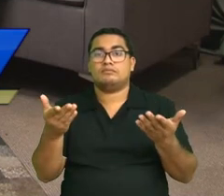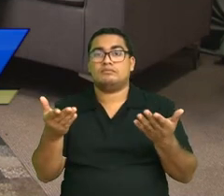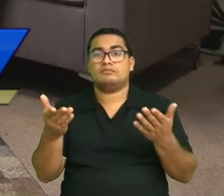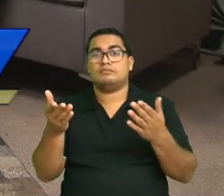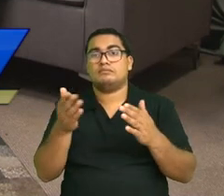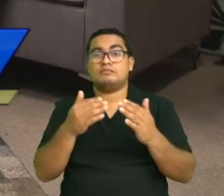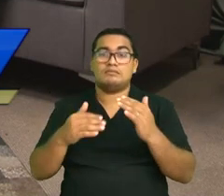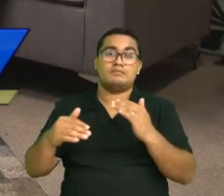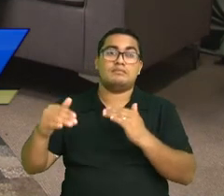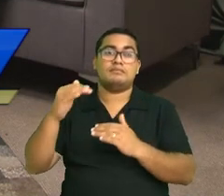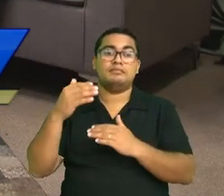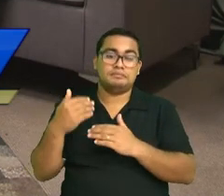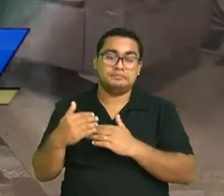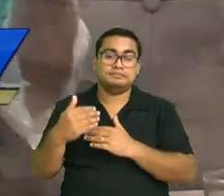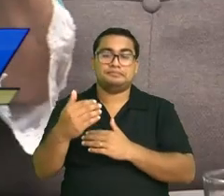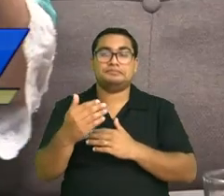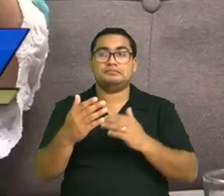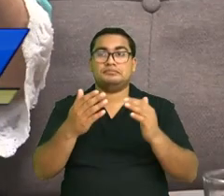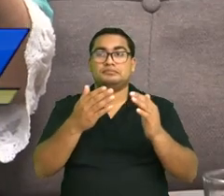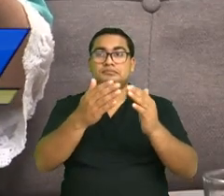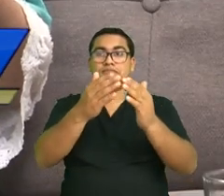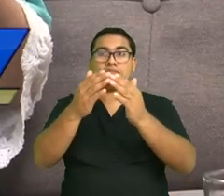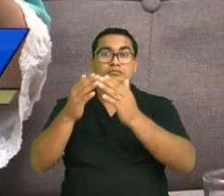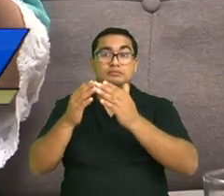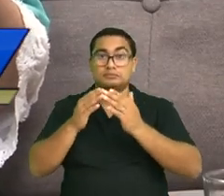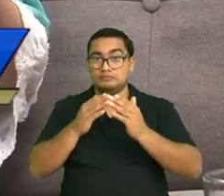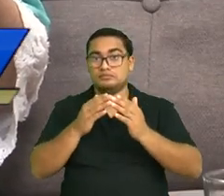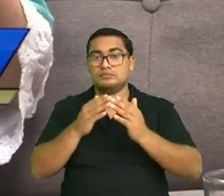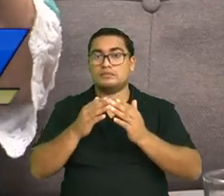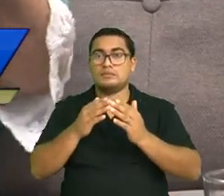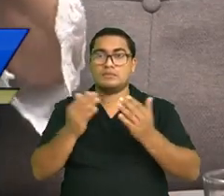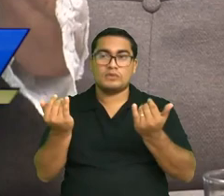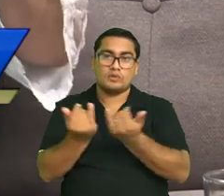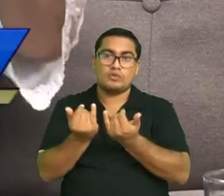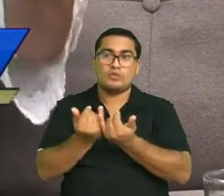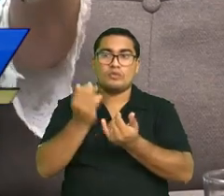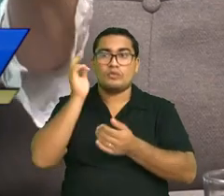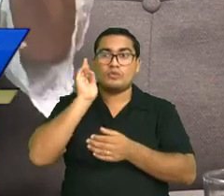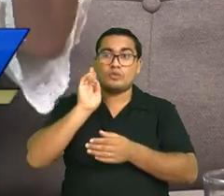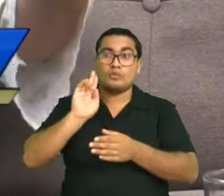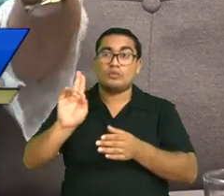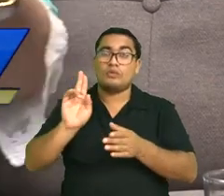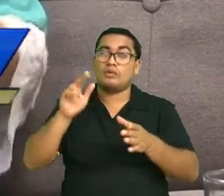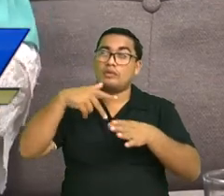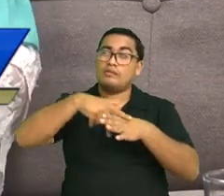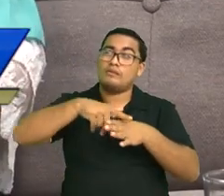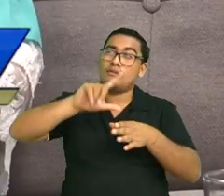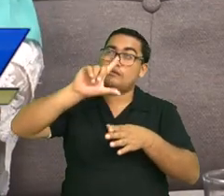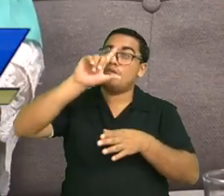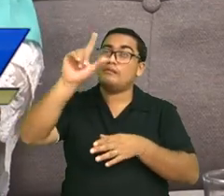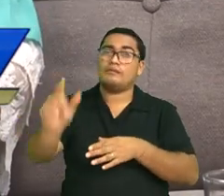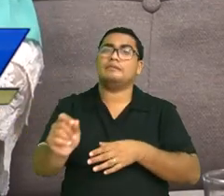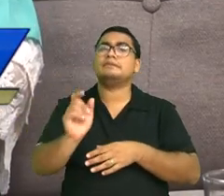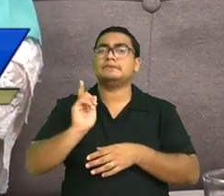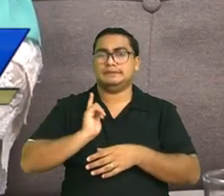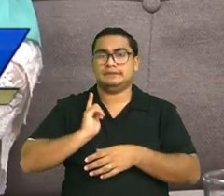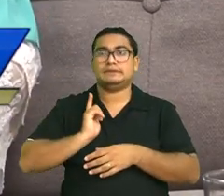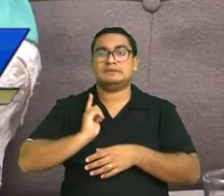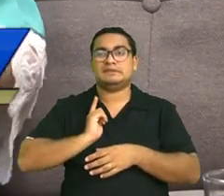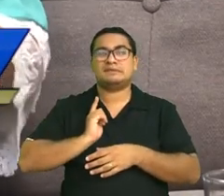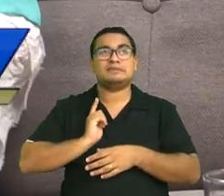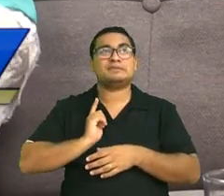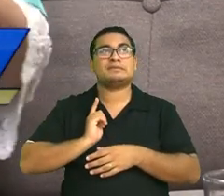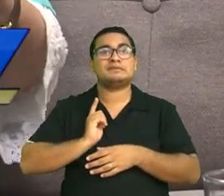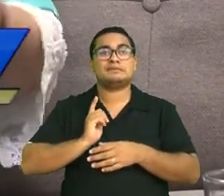las ciudades, porque ahora las universidades también están en el campo, ¿verdad? Porque todo el derecho restituido a las personas,